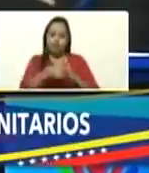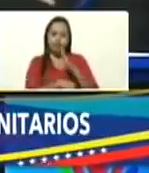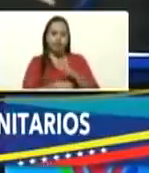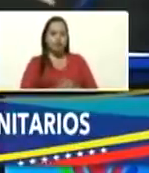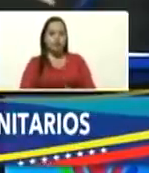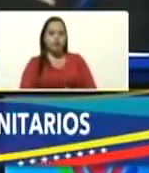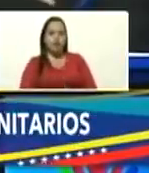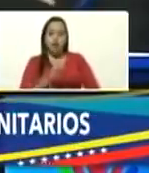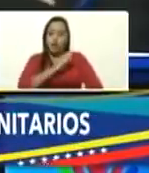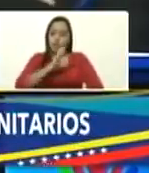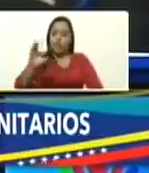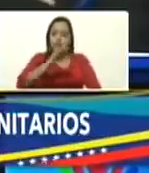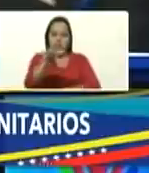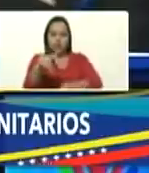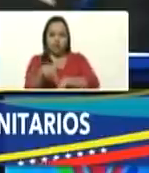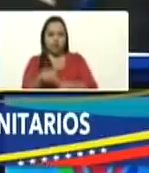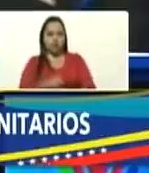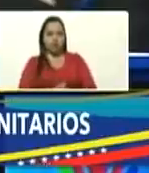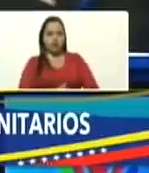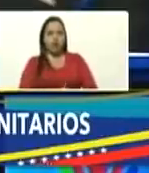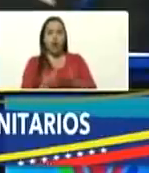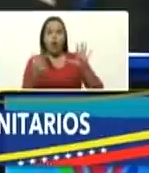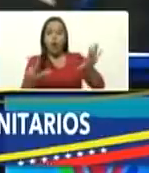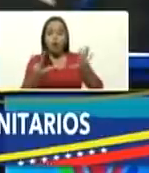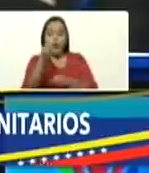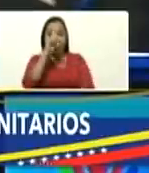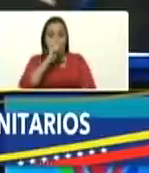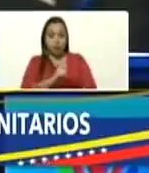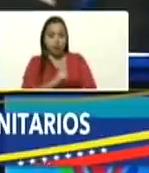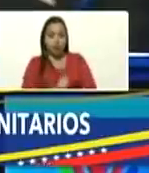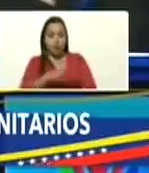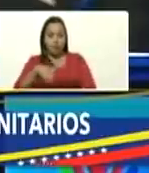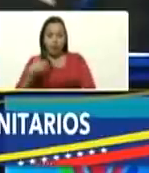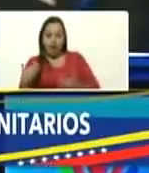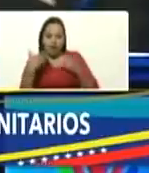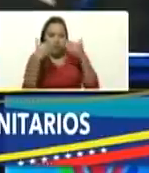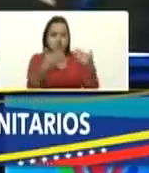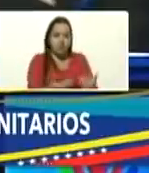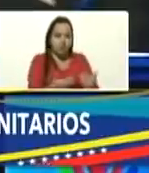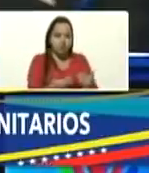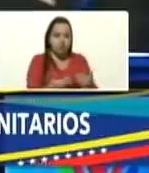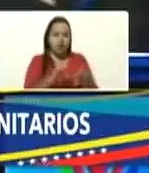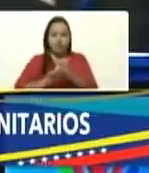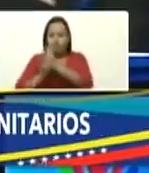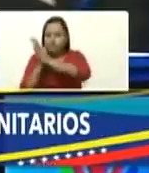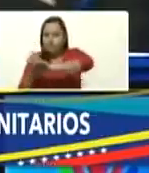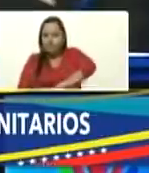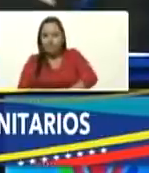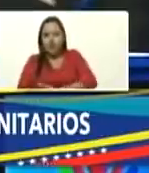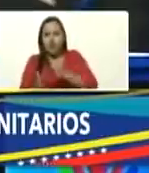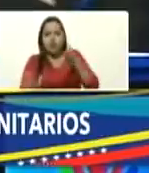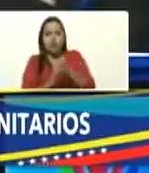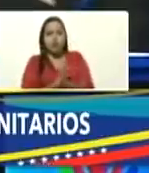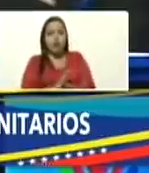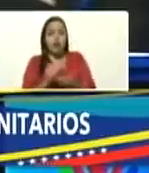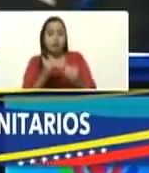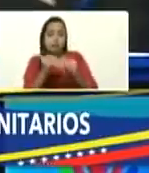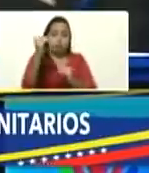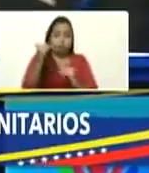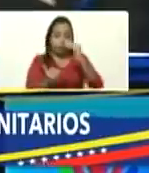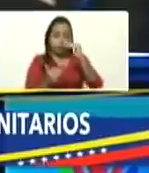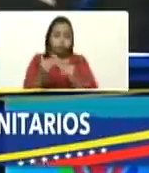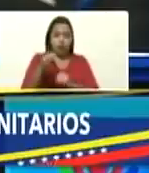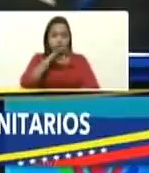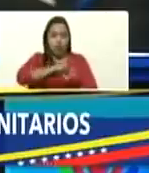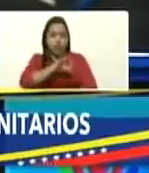la soberanía nacional. 8 años para avanzar en la eliminación de las desigualdades